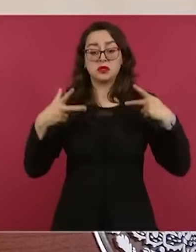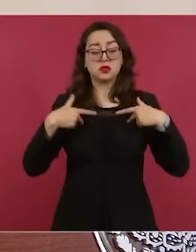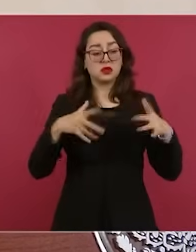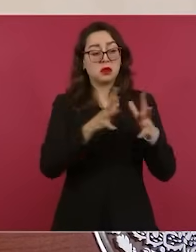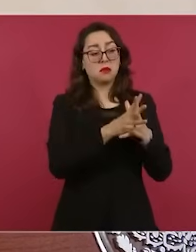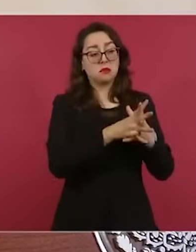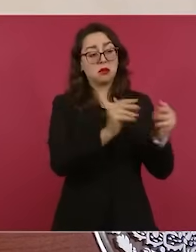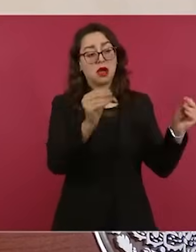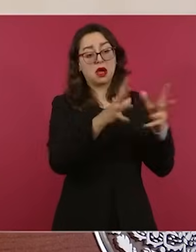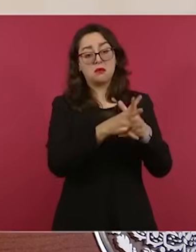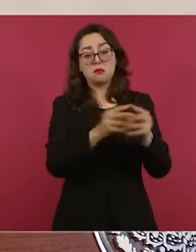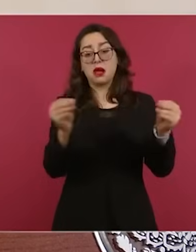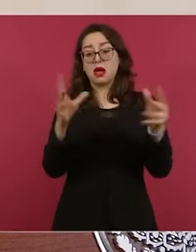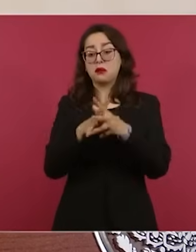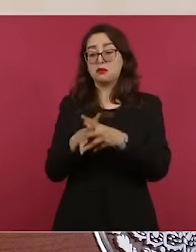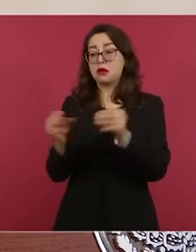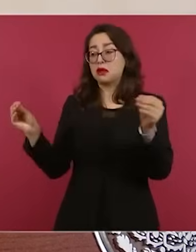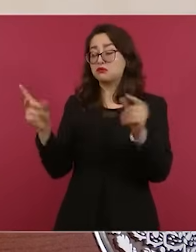misma,